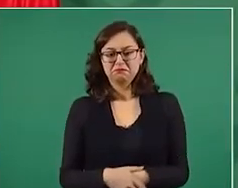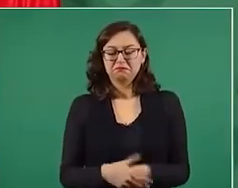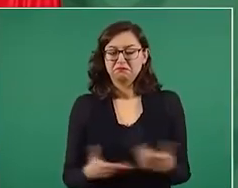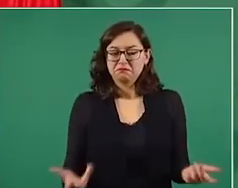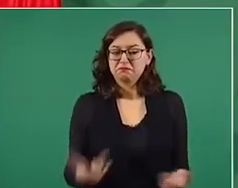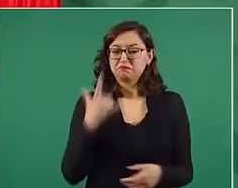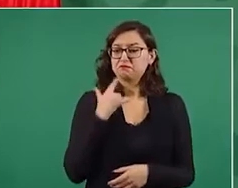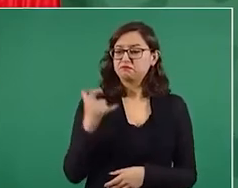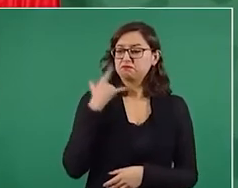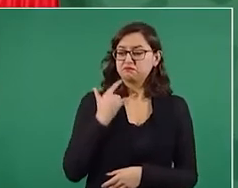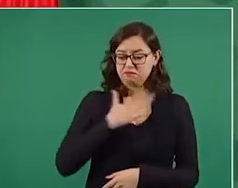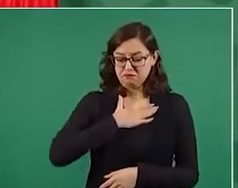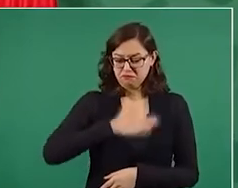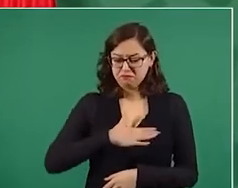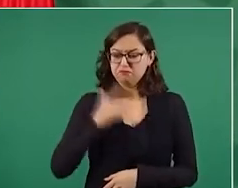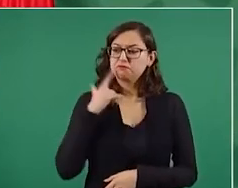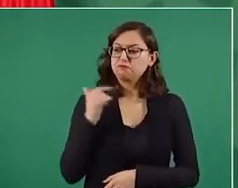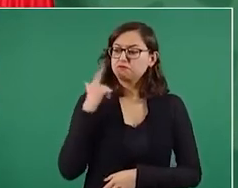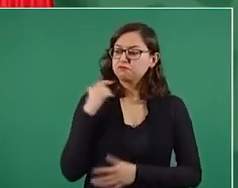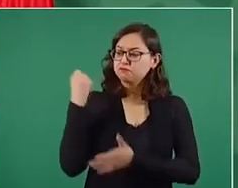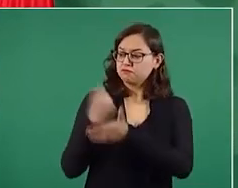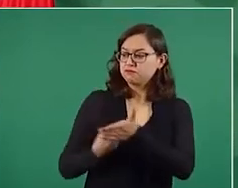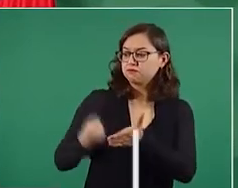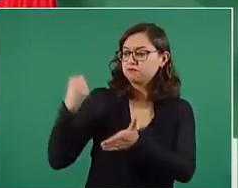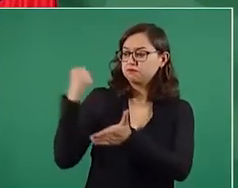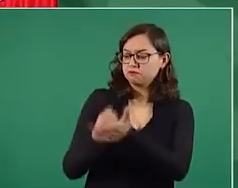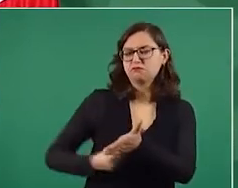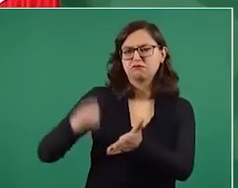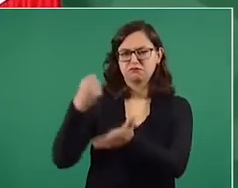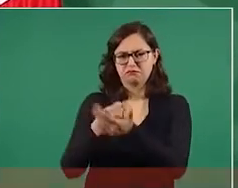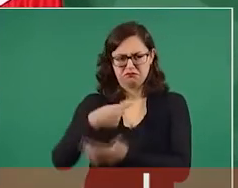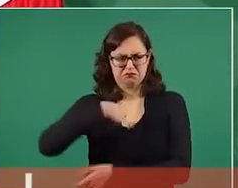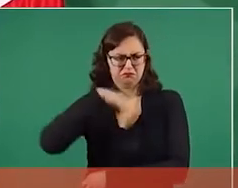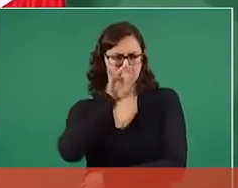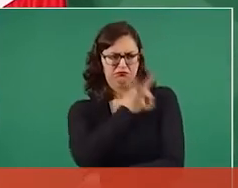que temer, pero también es un acto de justicia histórica